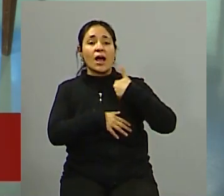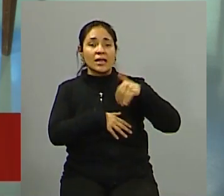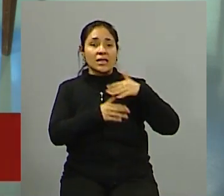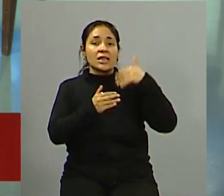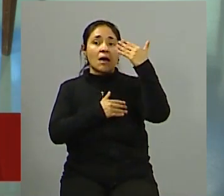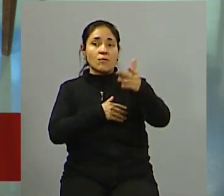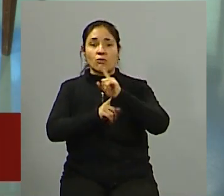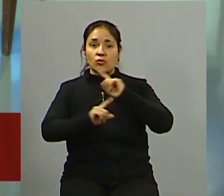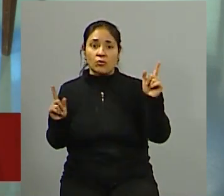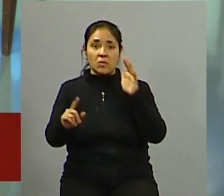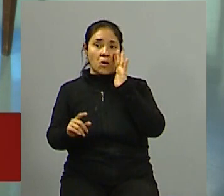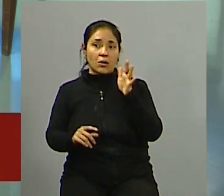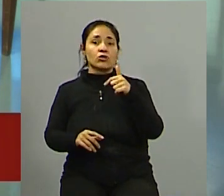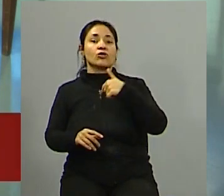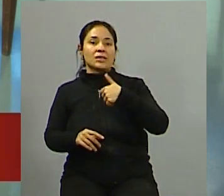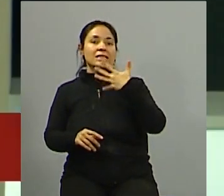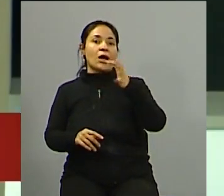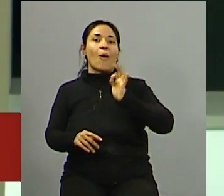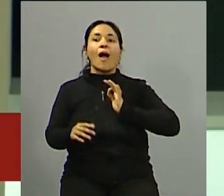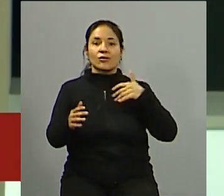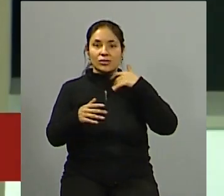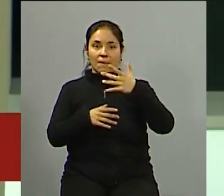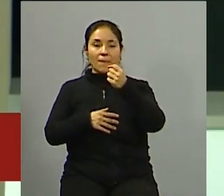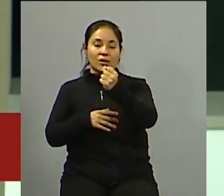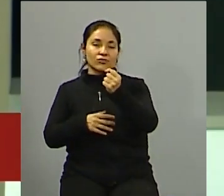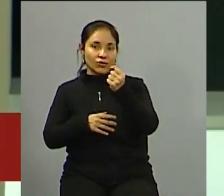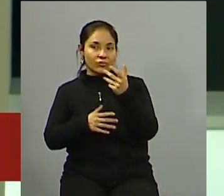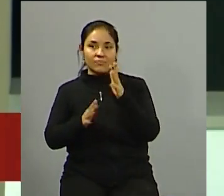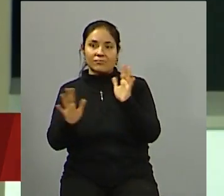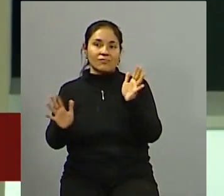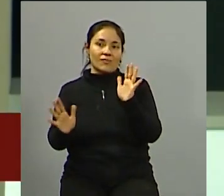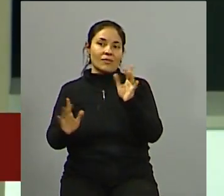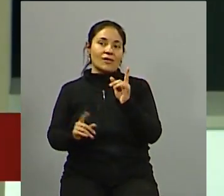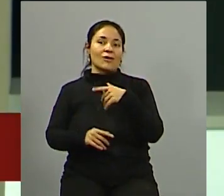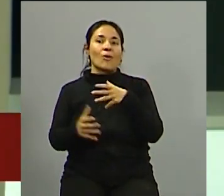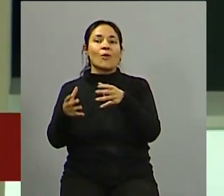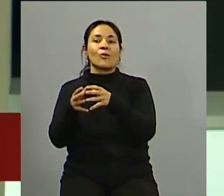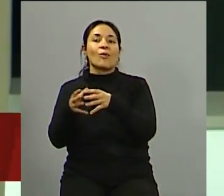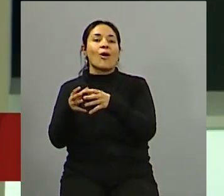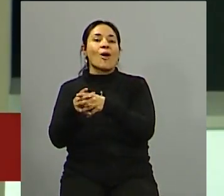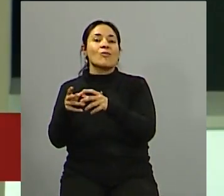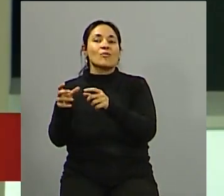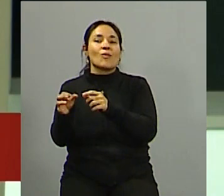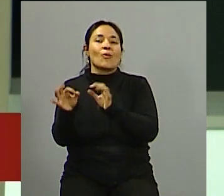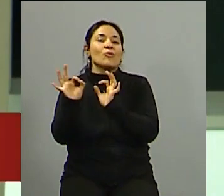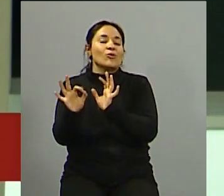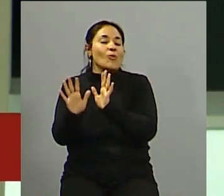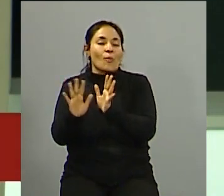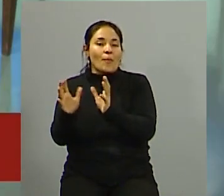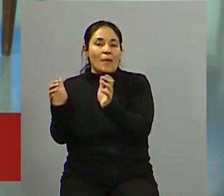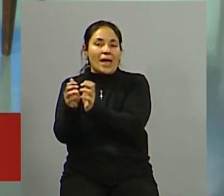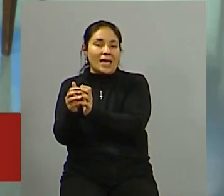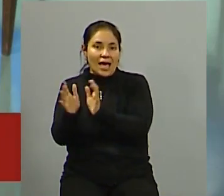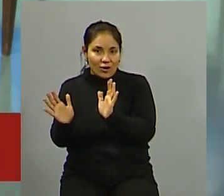plazo. Yo por lo menos no conozco a nadie que me diga así, 5 años ahorro en pesos. Claro. Debe ser un grupito realmente muy exclusivo de la población.